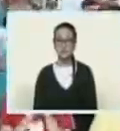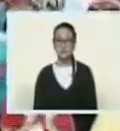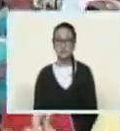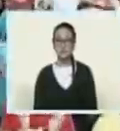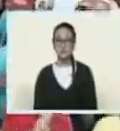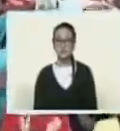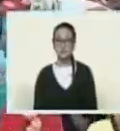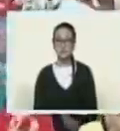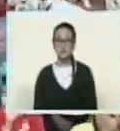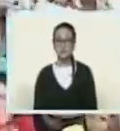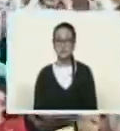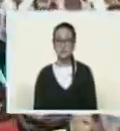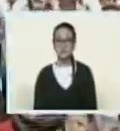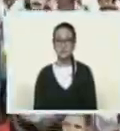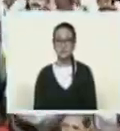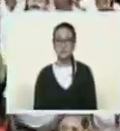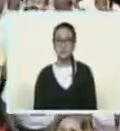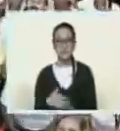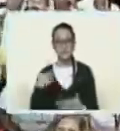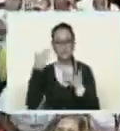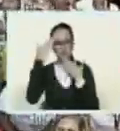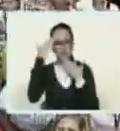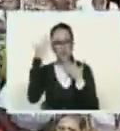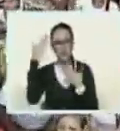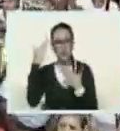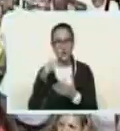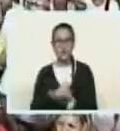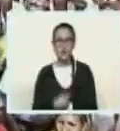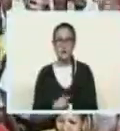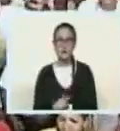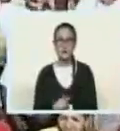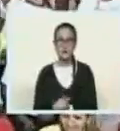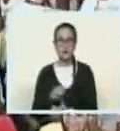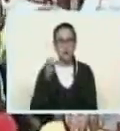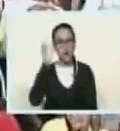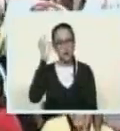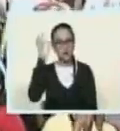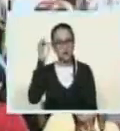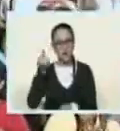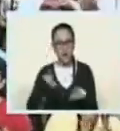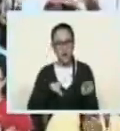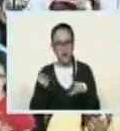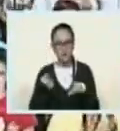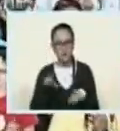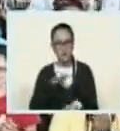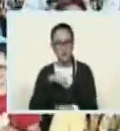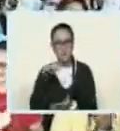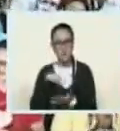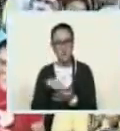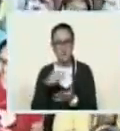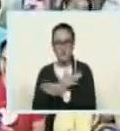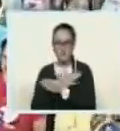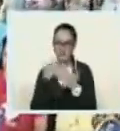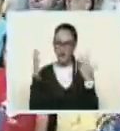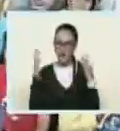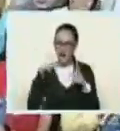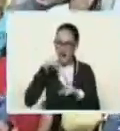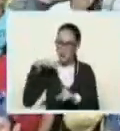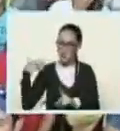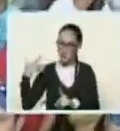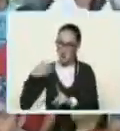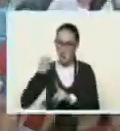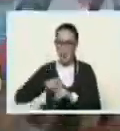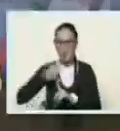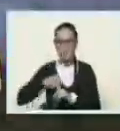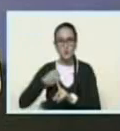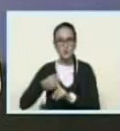Quiero saludar al Consejo Legislativo de Miranda, felicitarlo por estos años de lucha, a